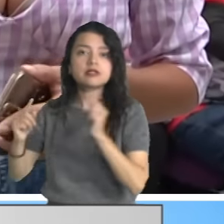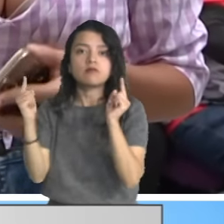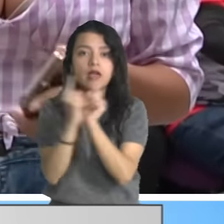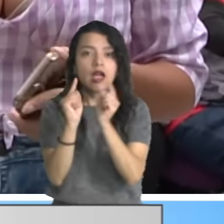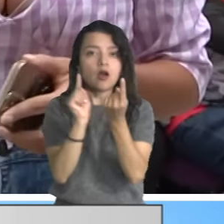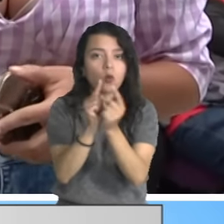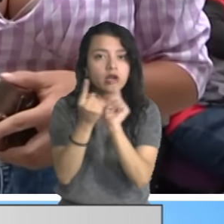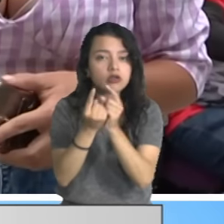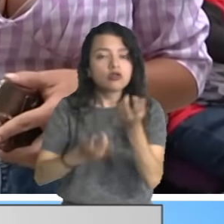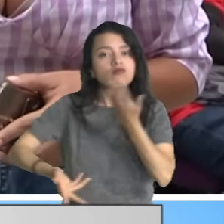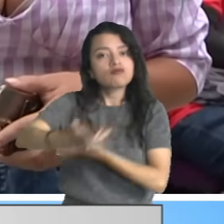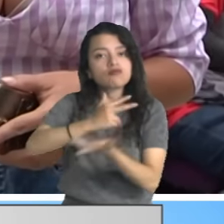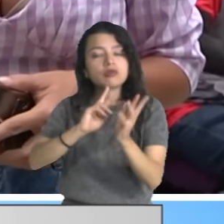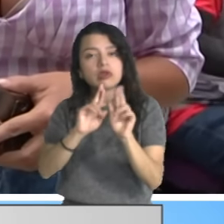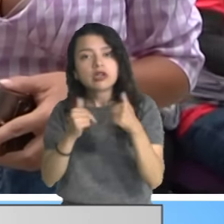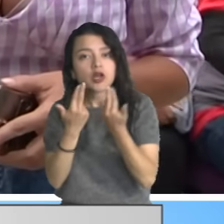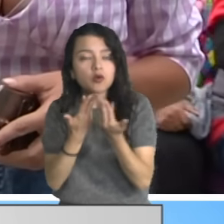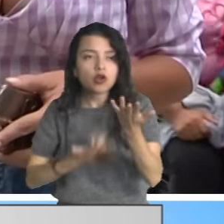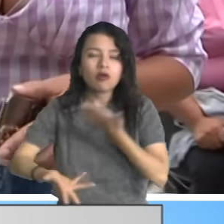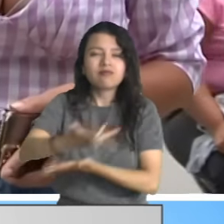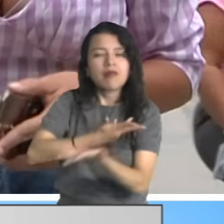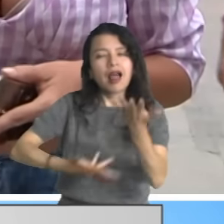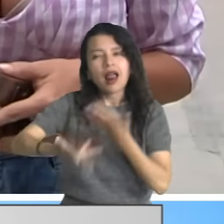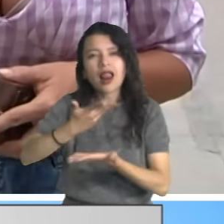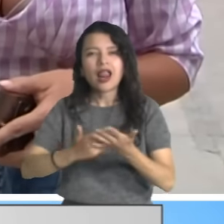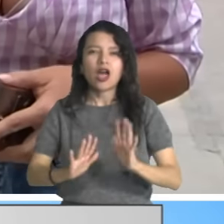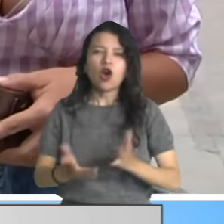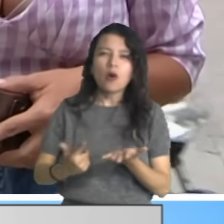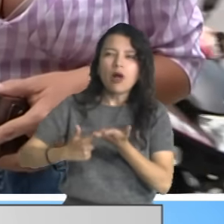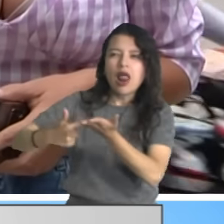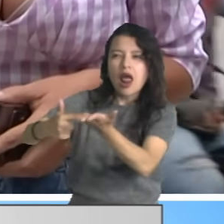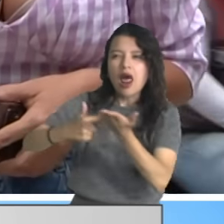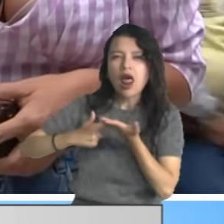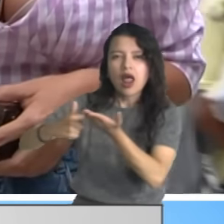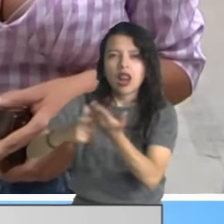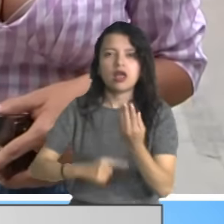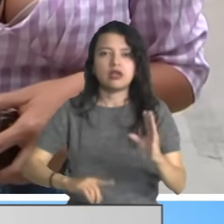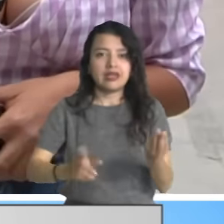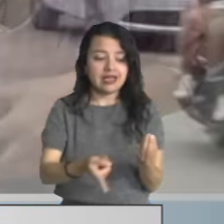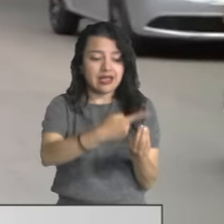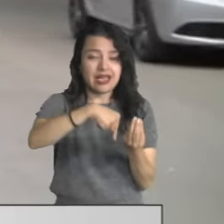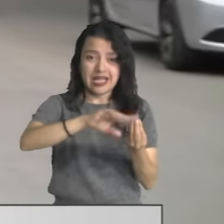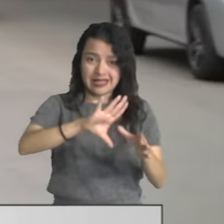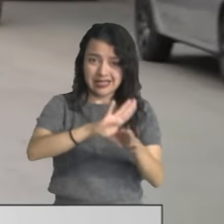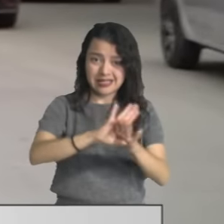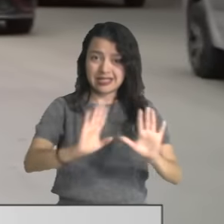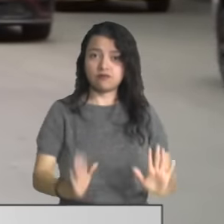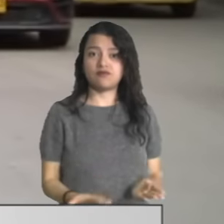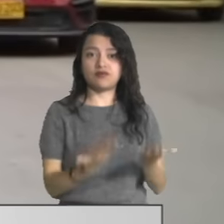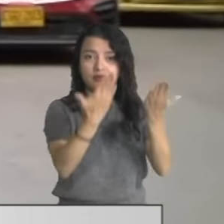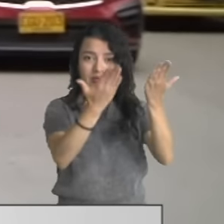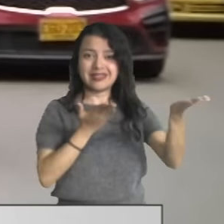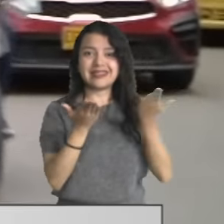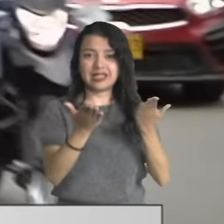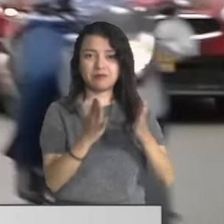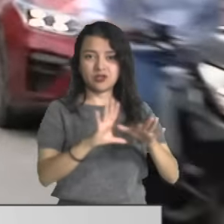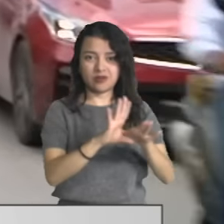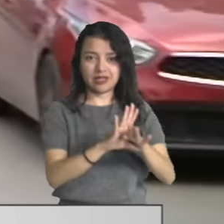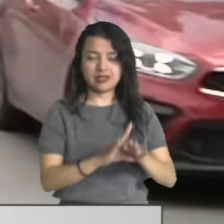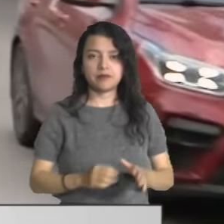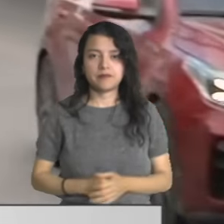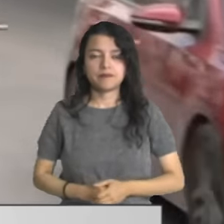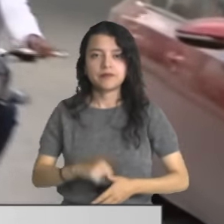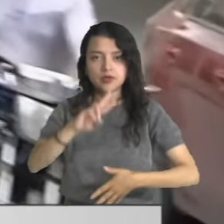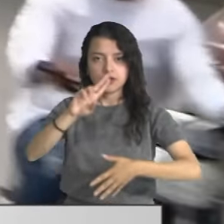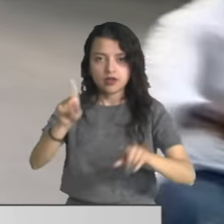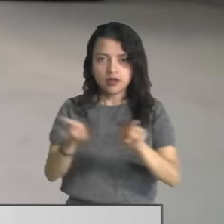asimismo poder mejorar en este sentido frente al servicio en la ciudad. Con esta información me despido. Desde Cartagena, Tatiana Rodríguez